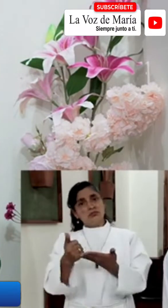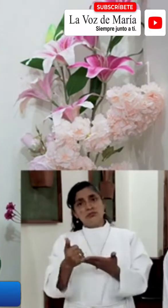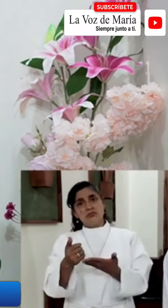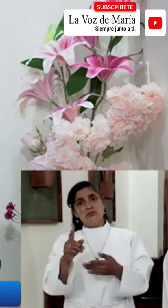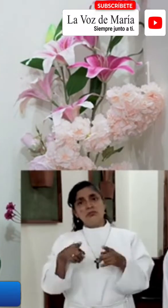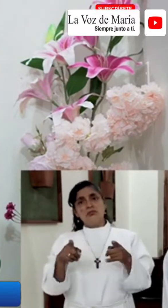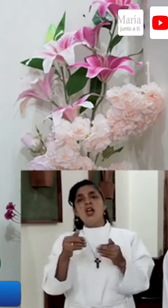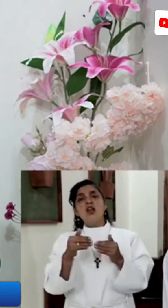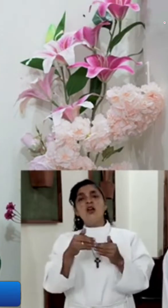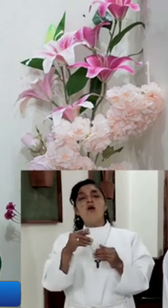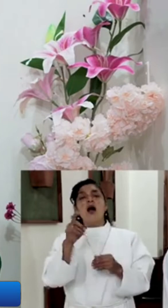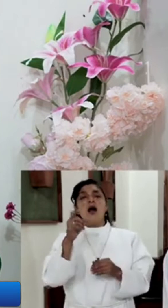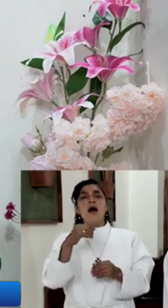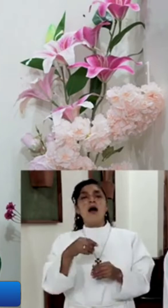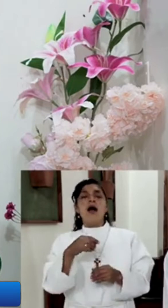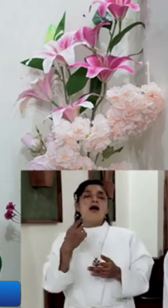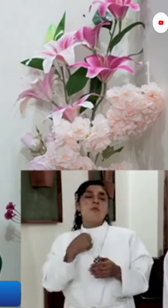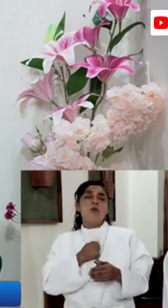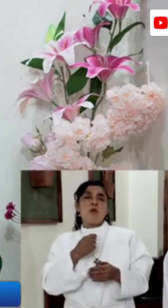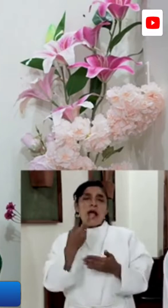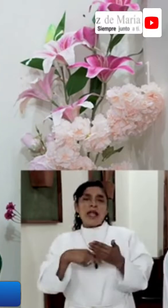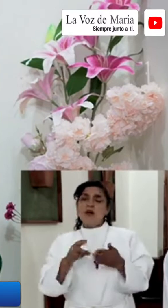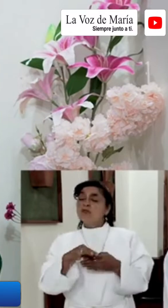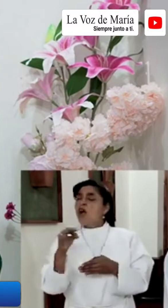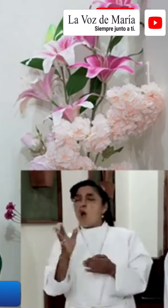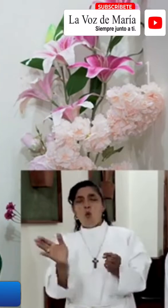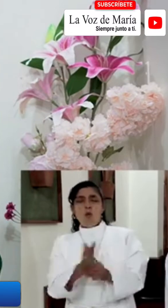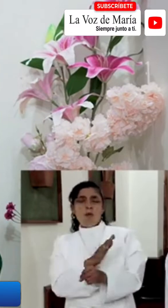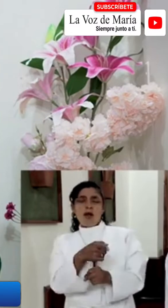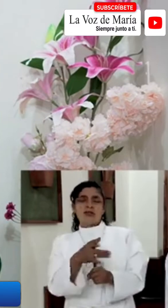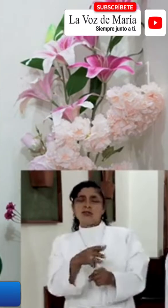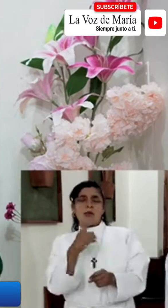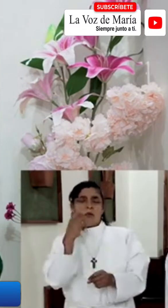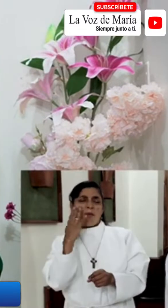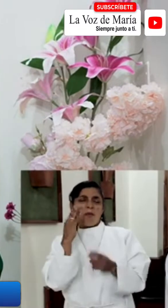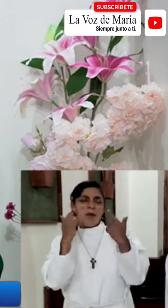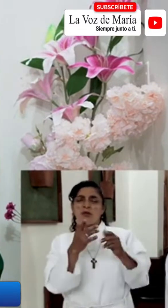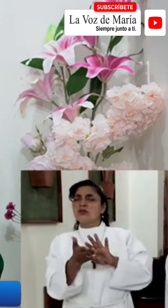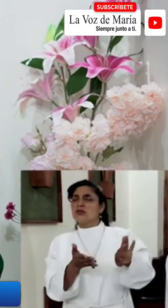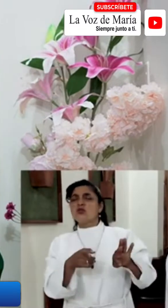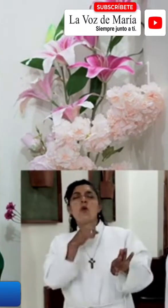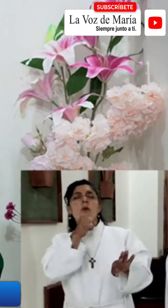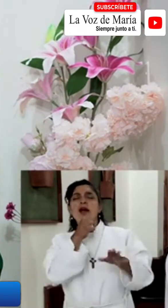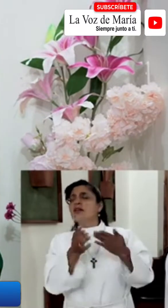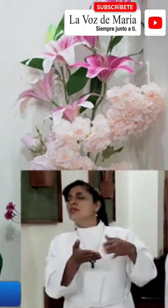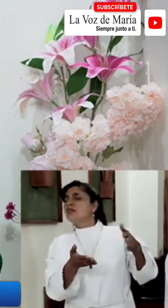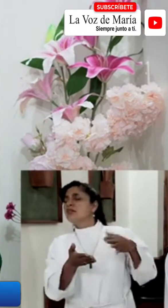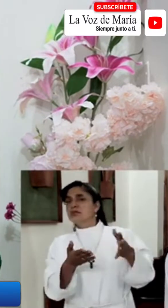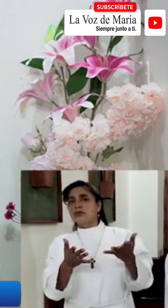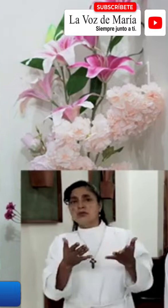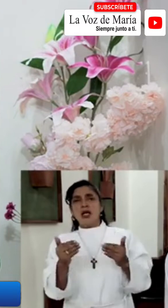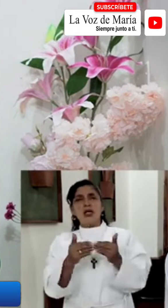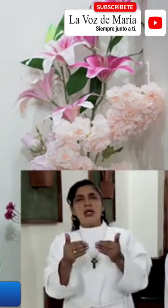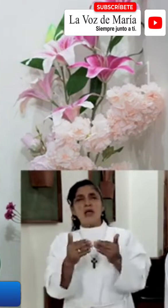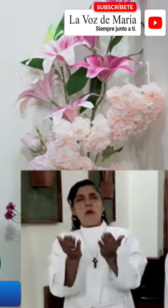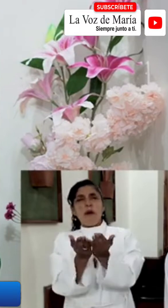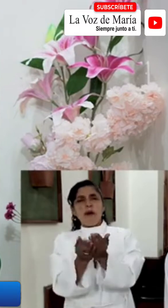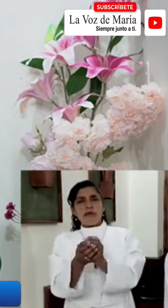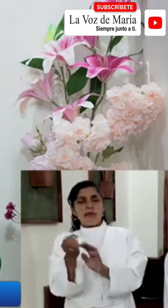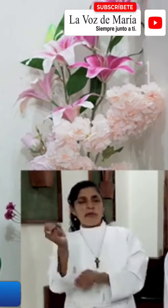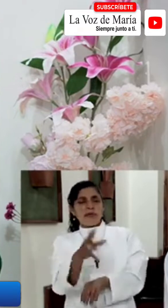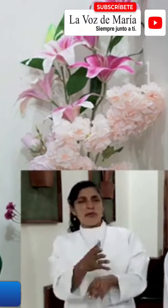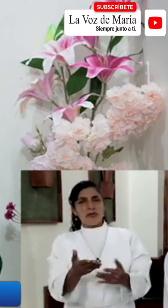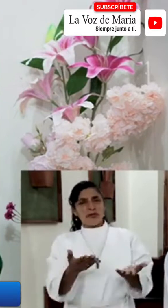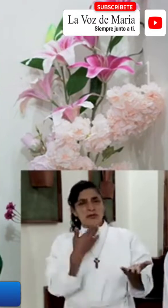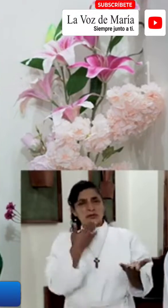objetos inservibles, desechables, y que muchos piensan que aplicándonos la muerte,